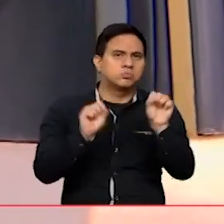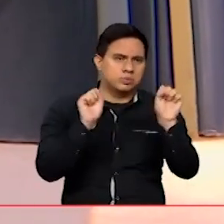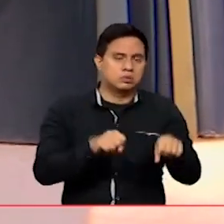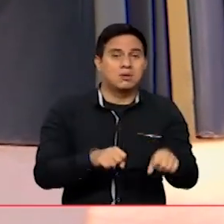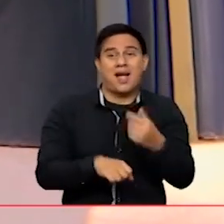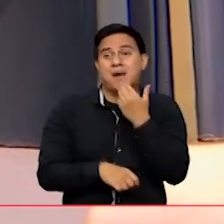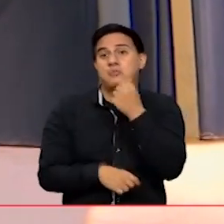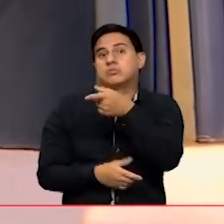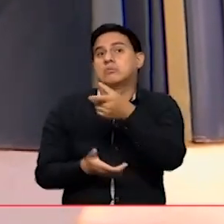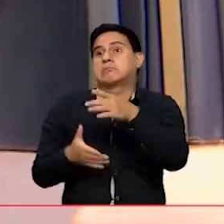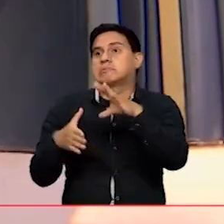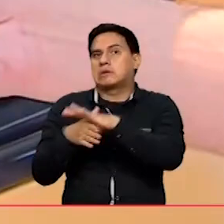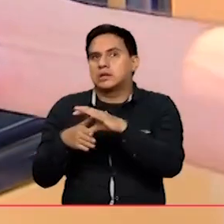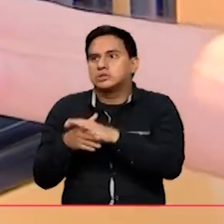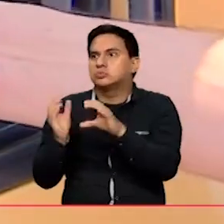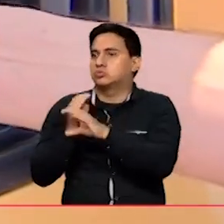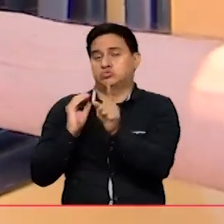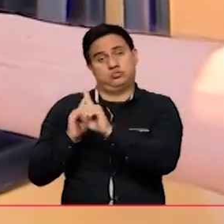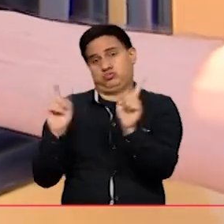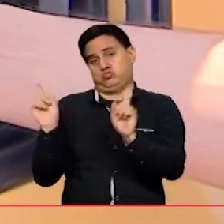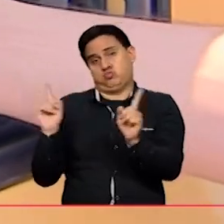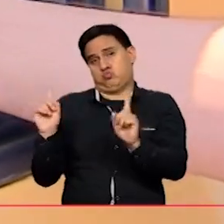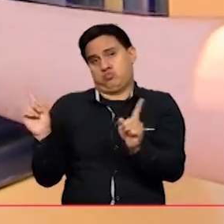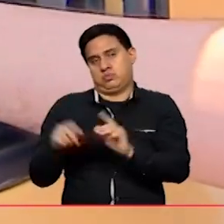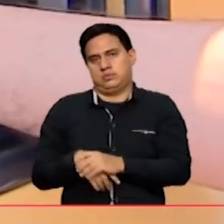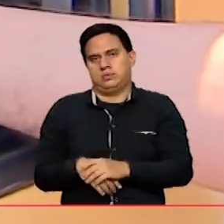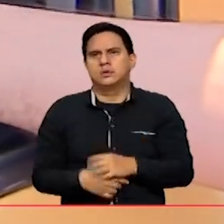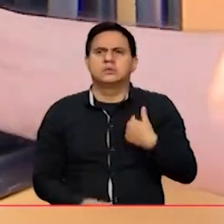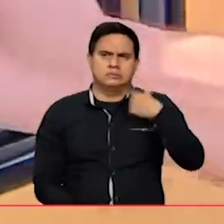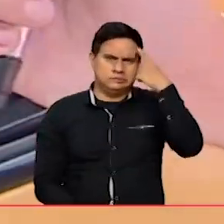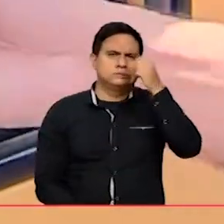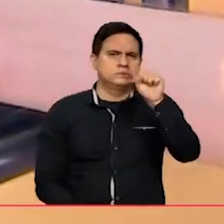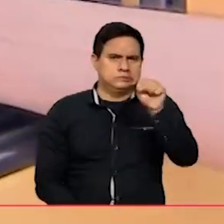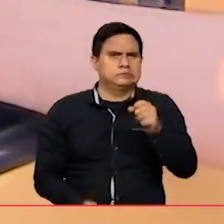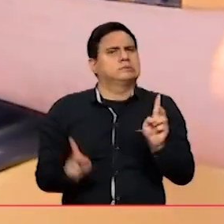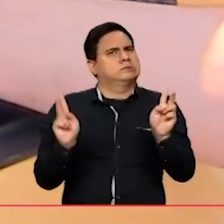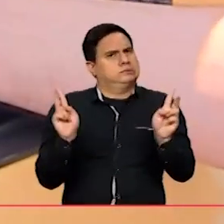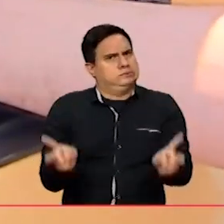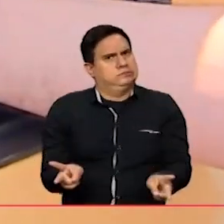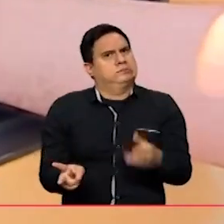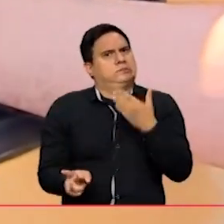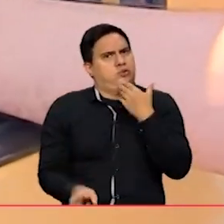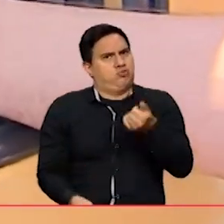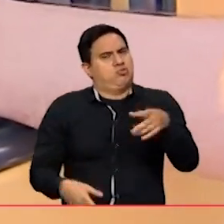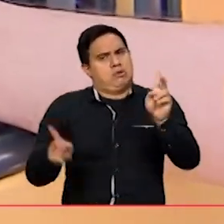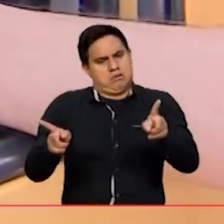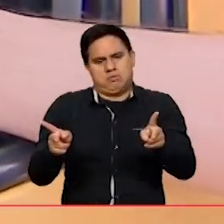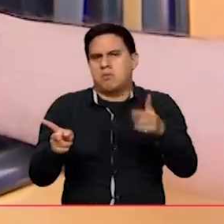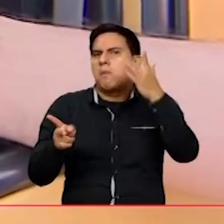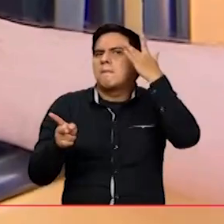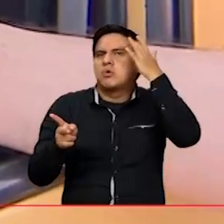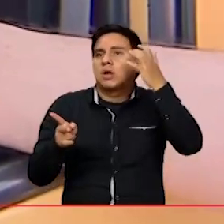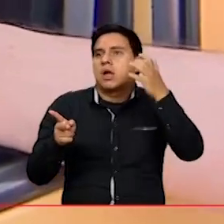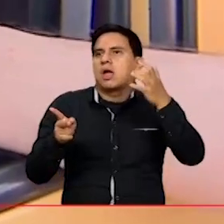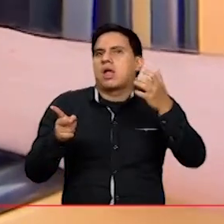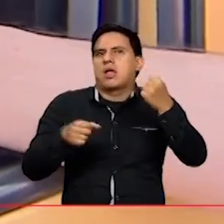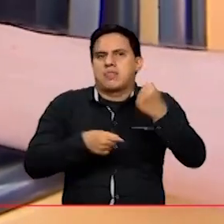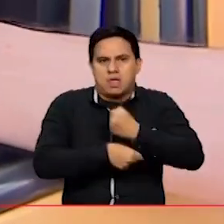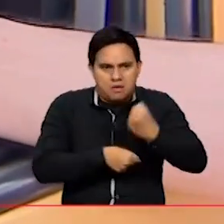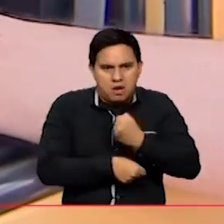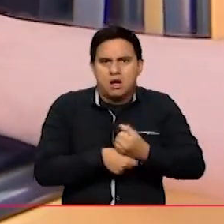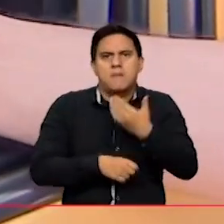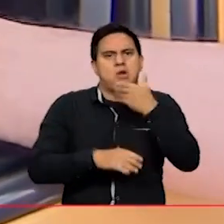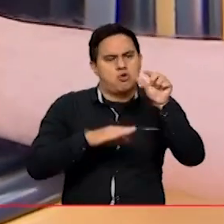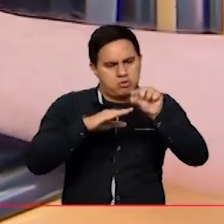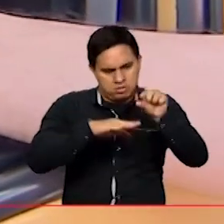públicos, creo que no. Sí, claro, para descansar. ¿Por qué, ve? Claro, porque es mucho exceso de trabajo. No es bueno el pico y